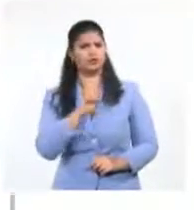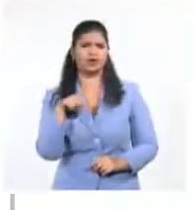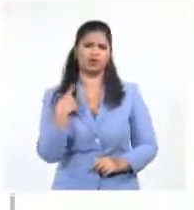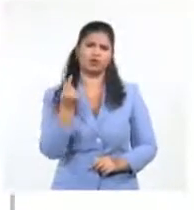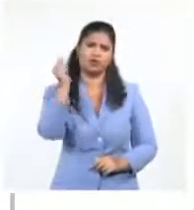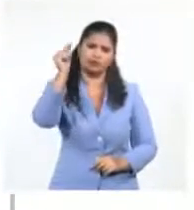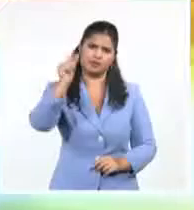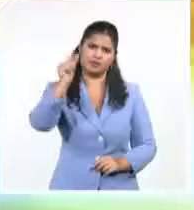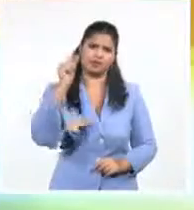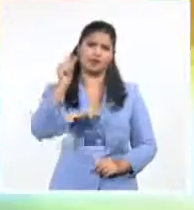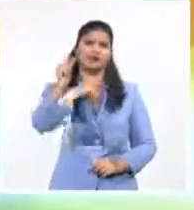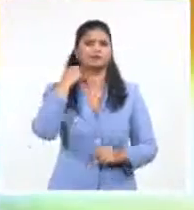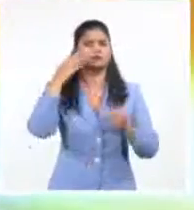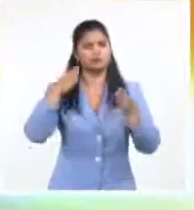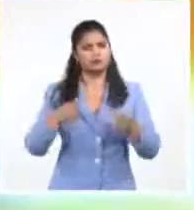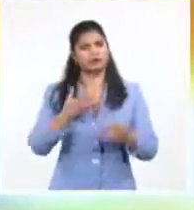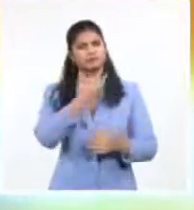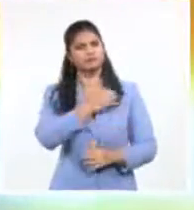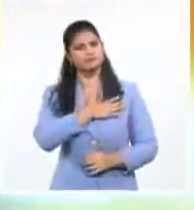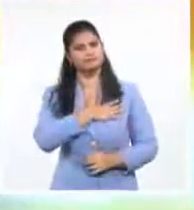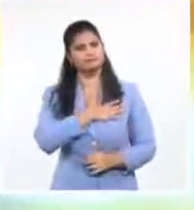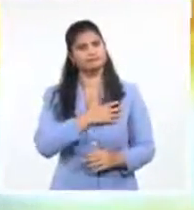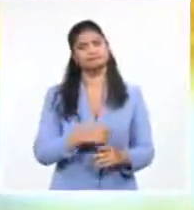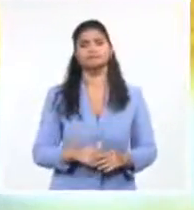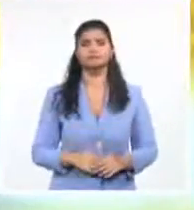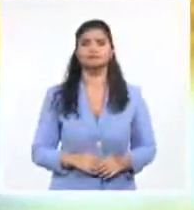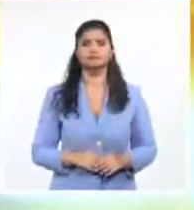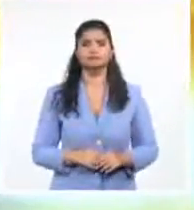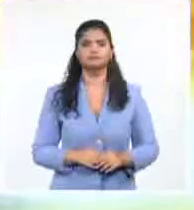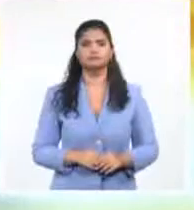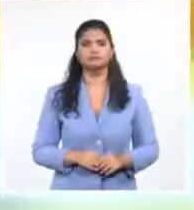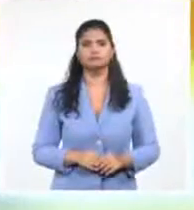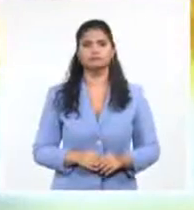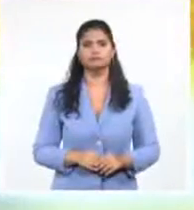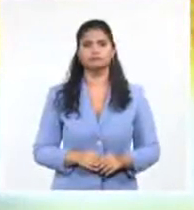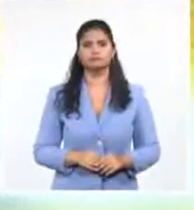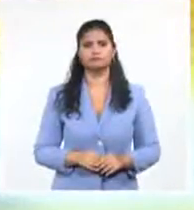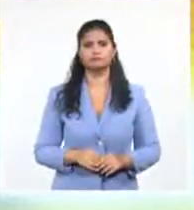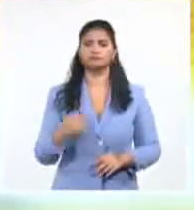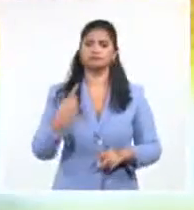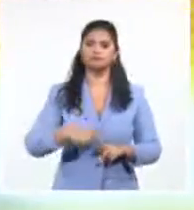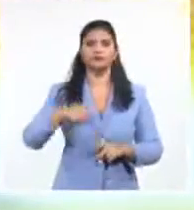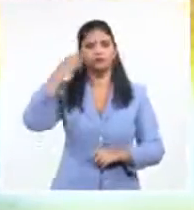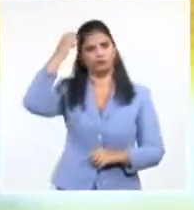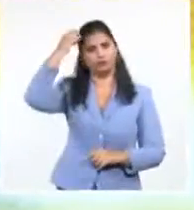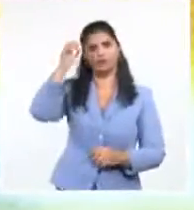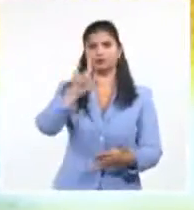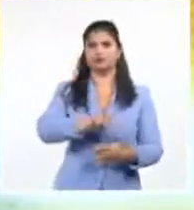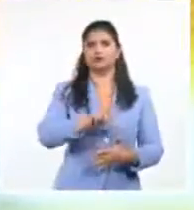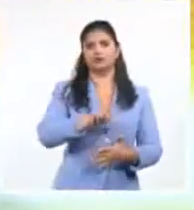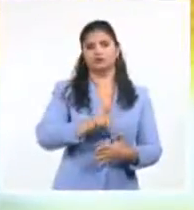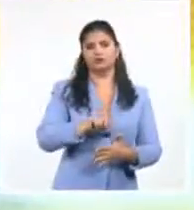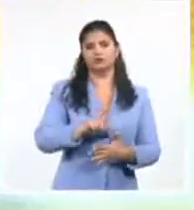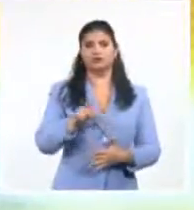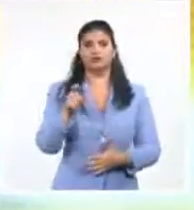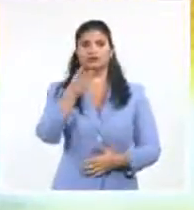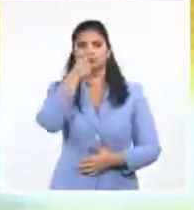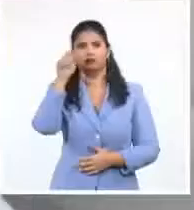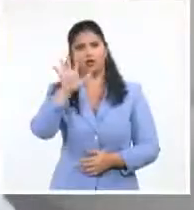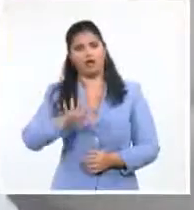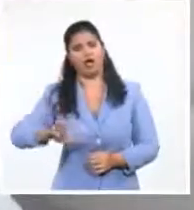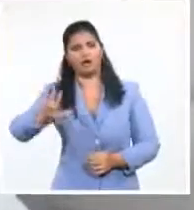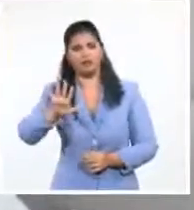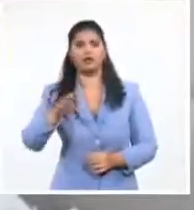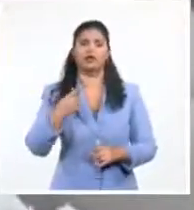la tragedia. A estas muestras de apoyo también se han sumado numerosos gobiernos de América Latina, África, Asia y